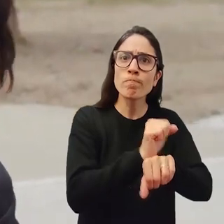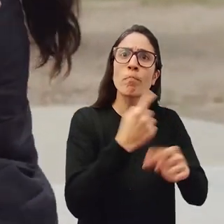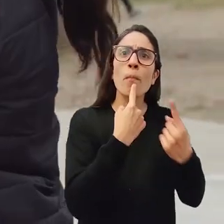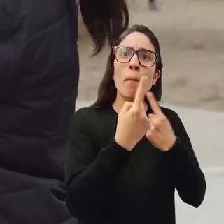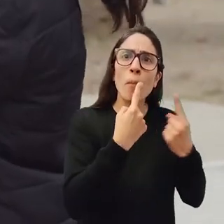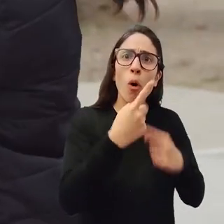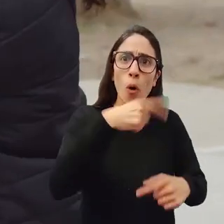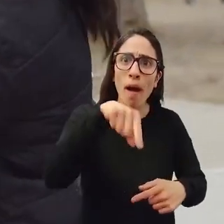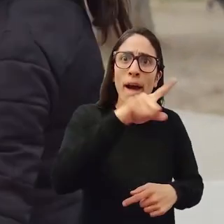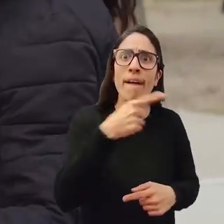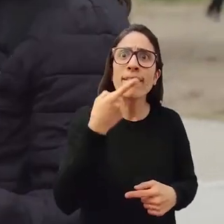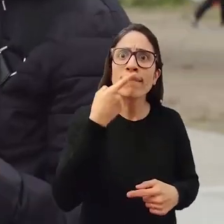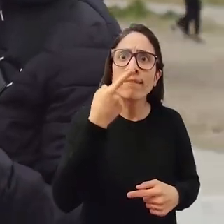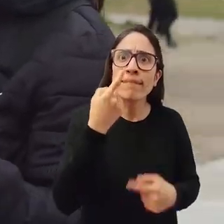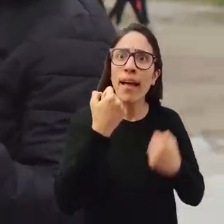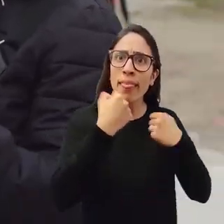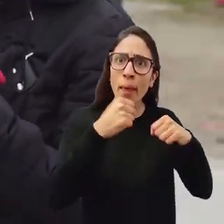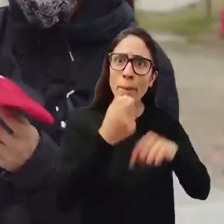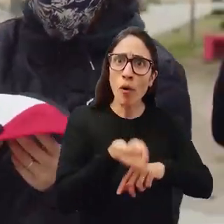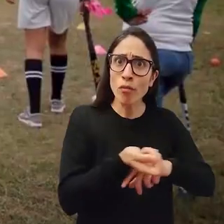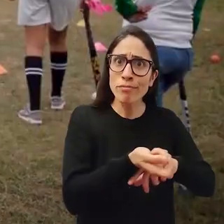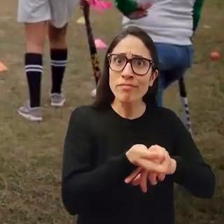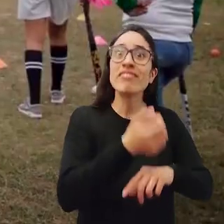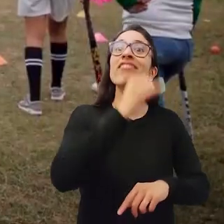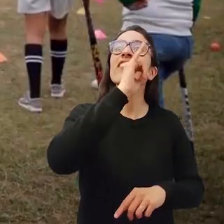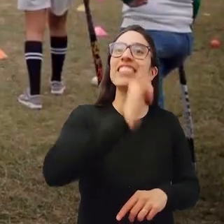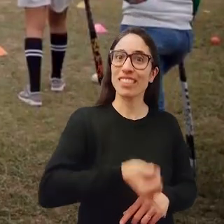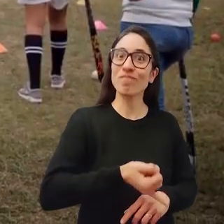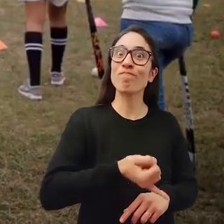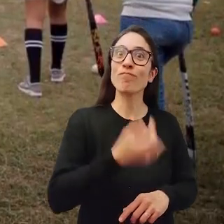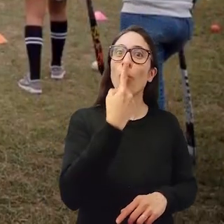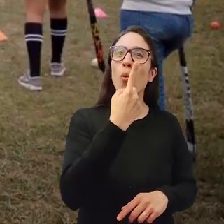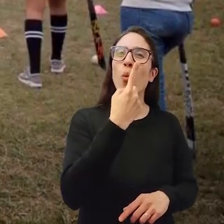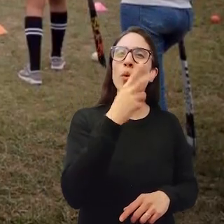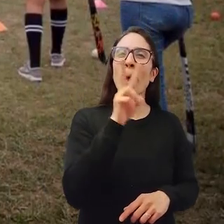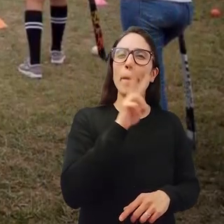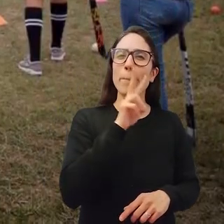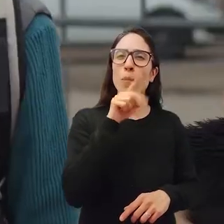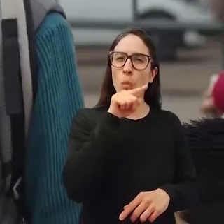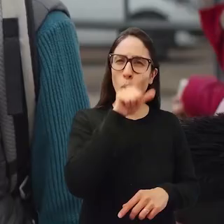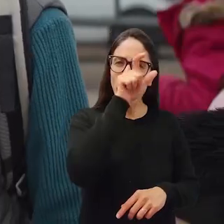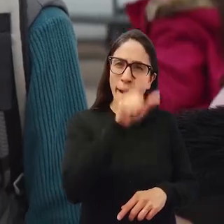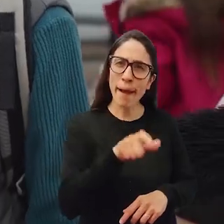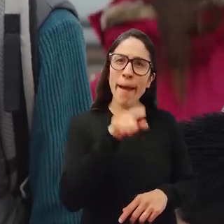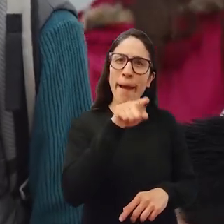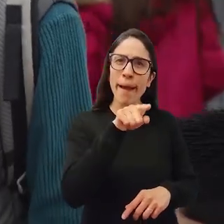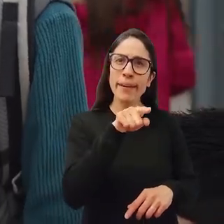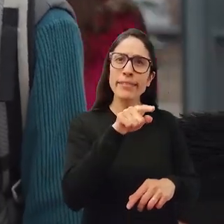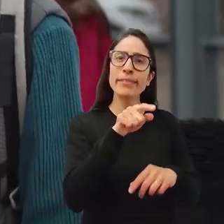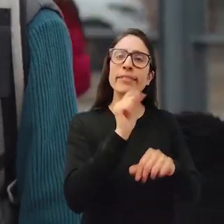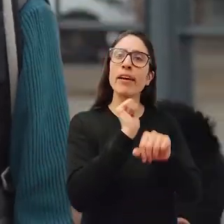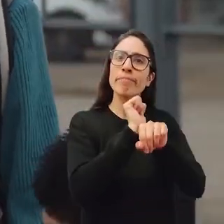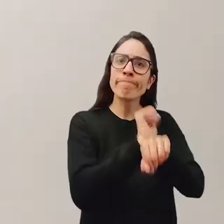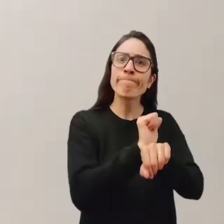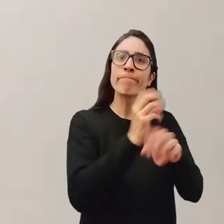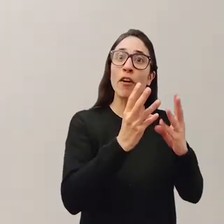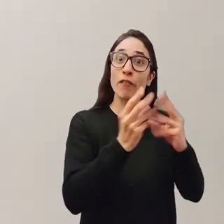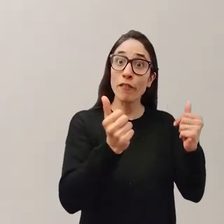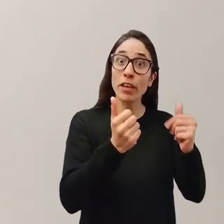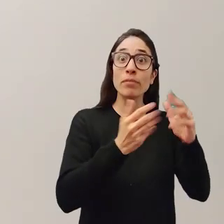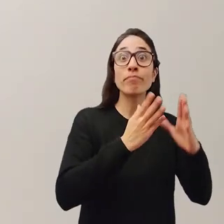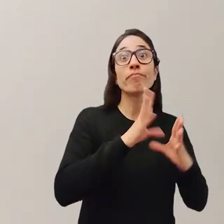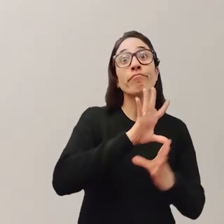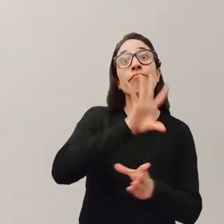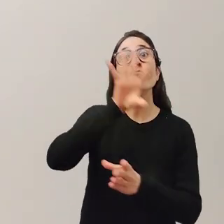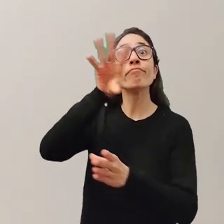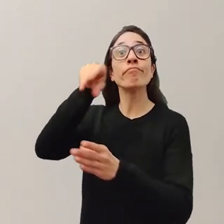hacerlo, y bueno, y hay una en especial que salió en libertad. La abordamos a ella y bueno,